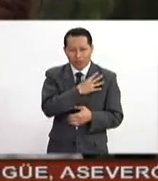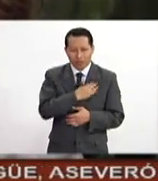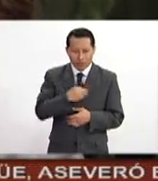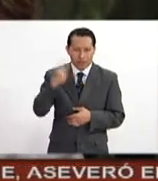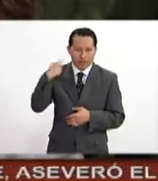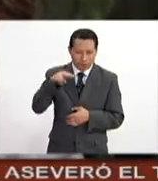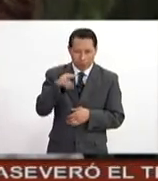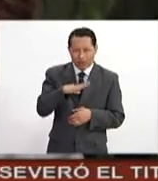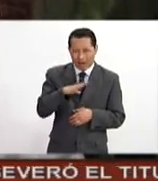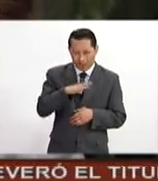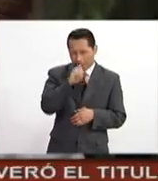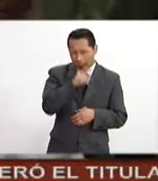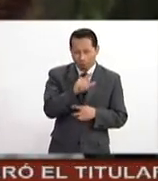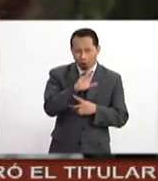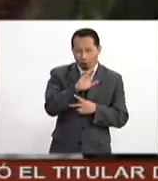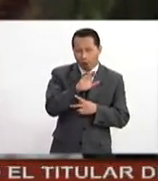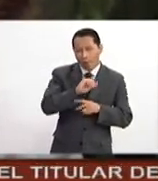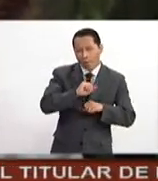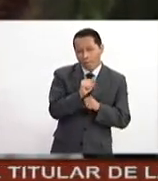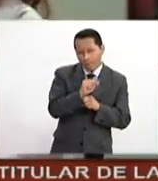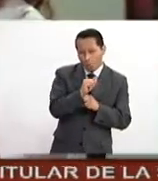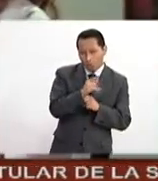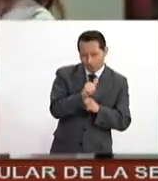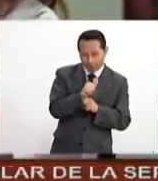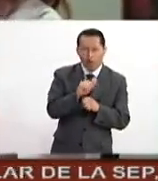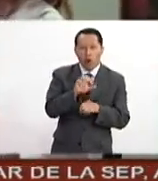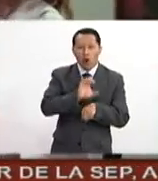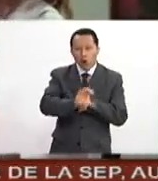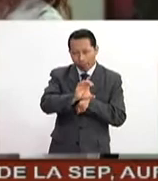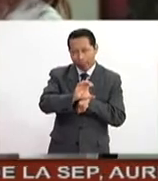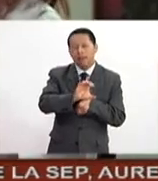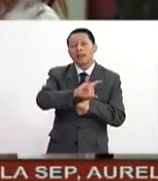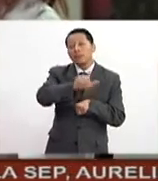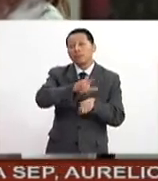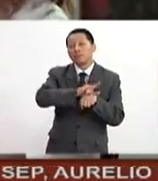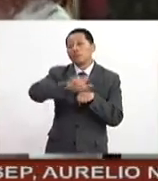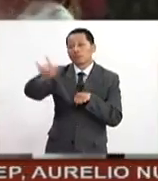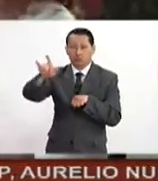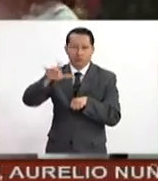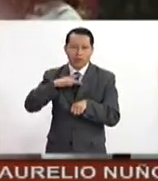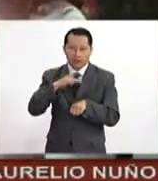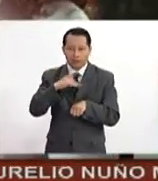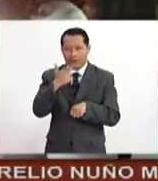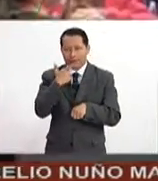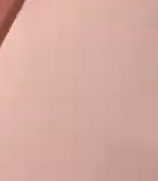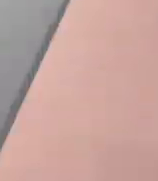desde Bogotá, Colombia, país al que se trasladó después de la detención de Duarte en Guatemala.